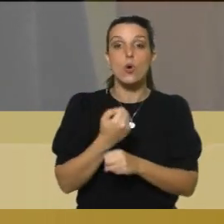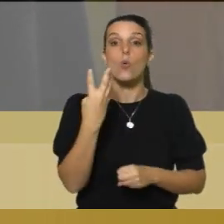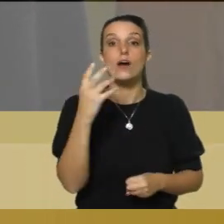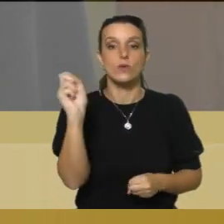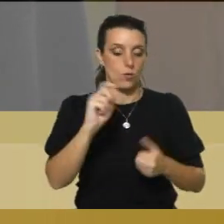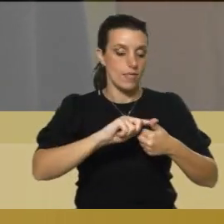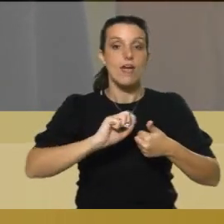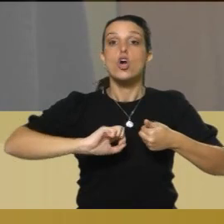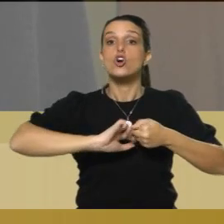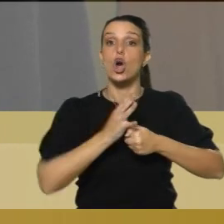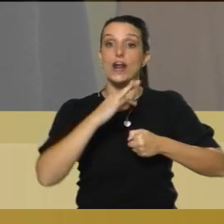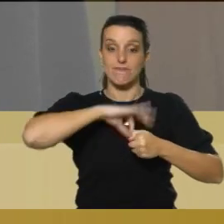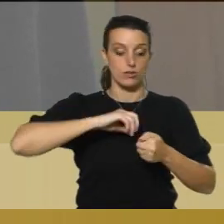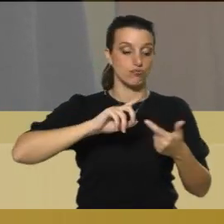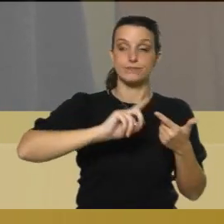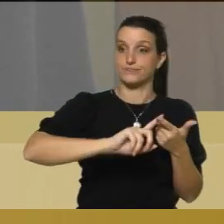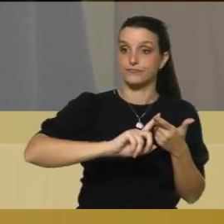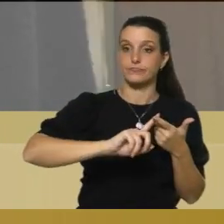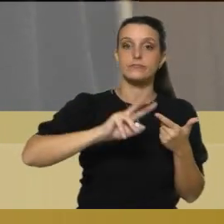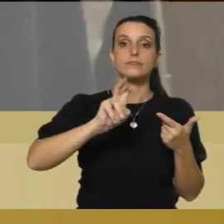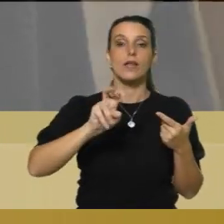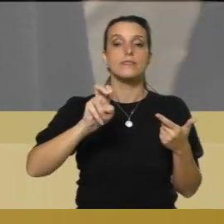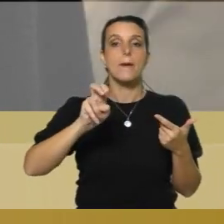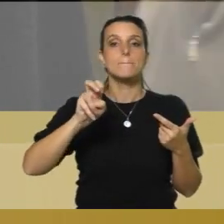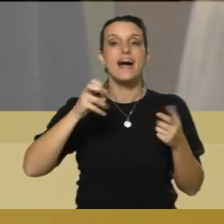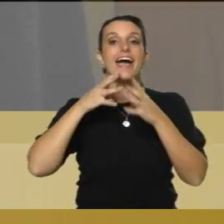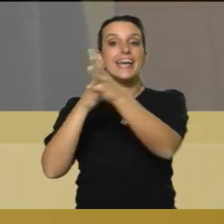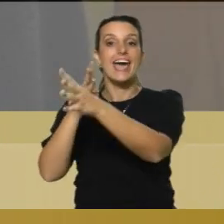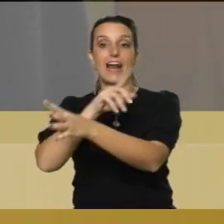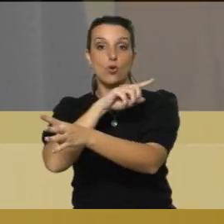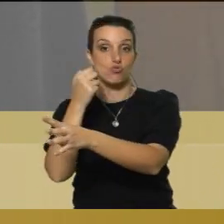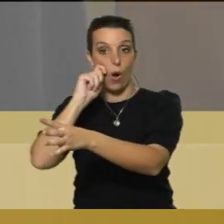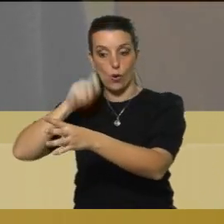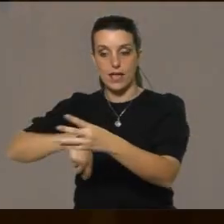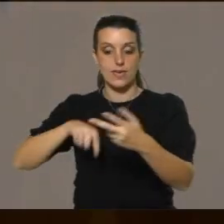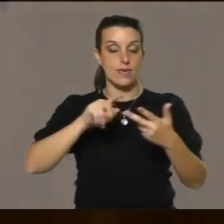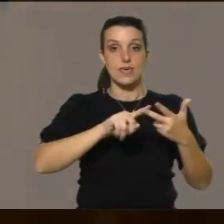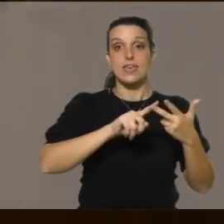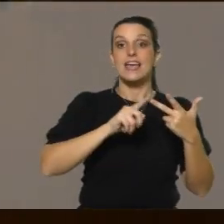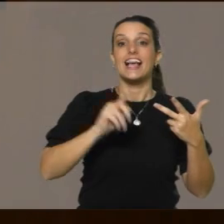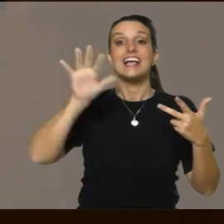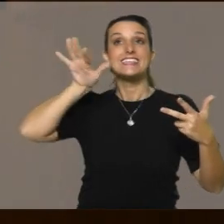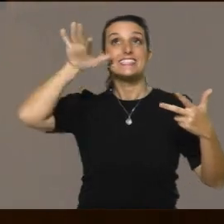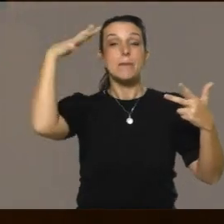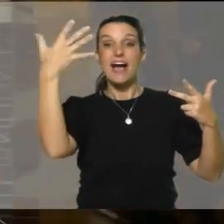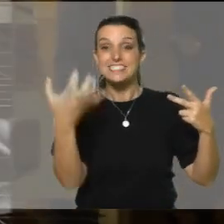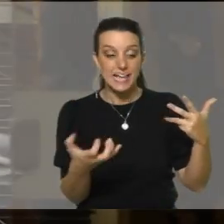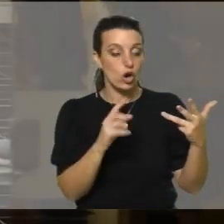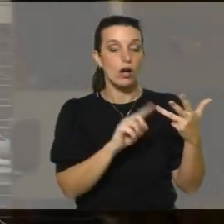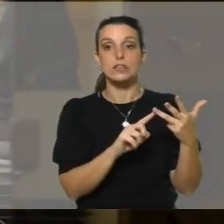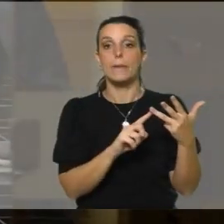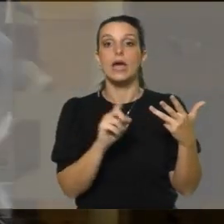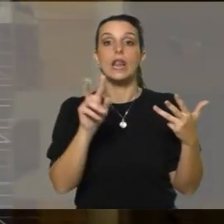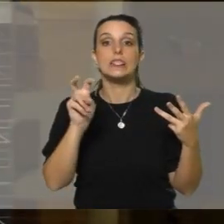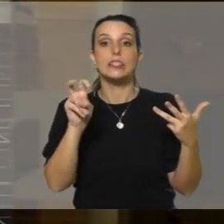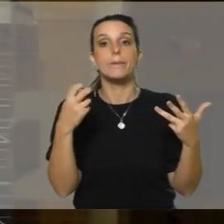con la pandemia por el covid después por los efectos de la guerra Rusia Ucrania también por la sequía y por la diferencia cambiaria con